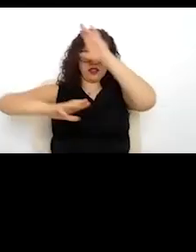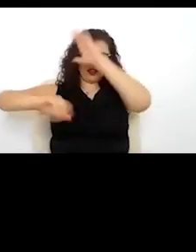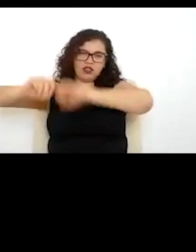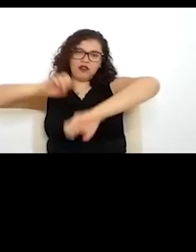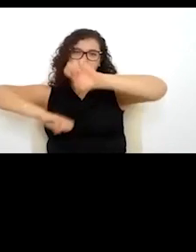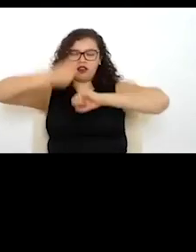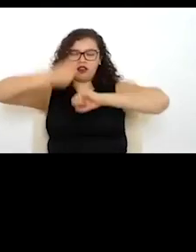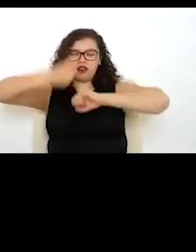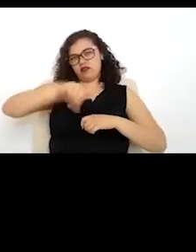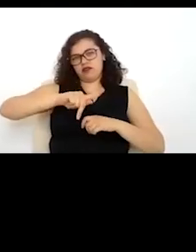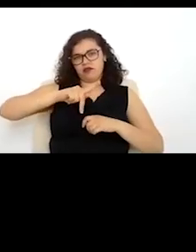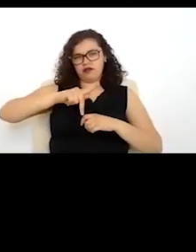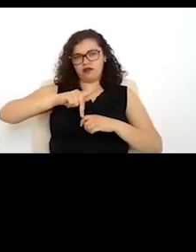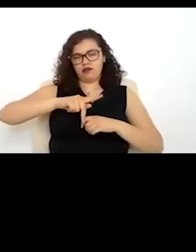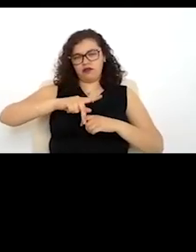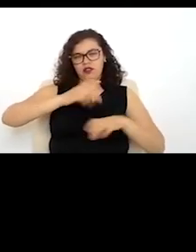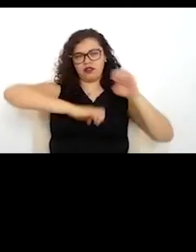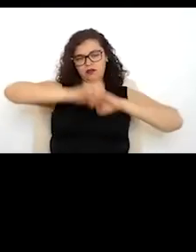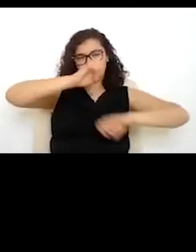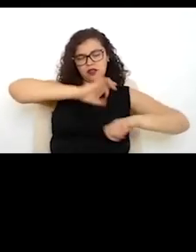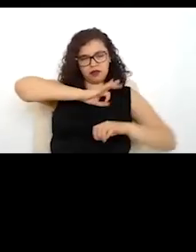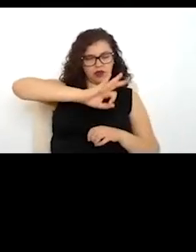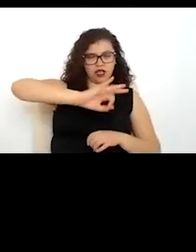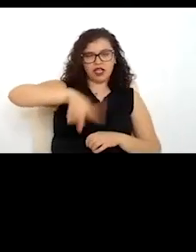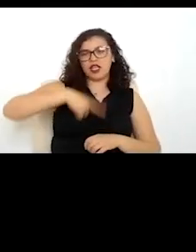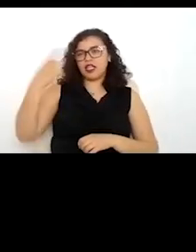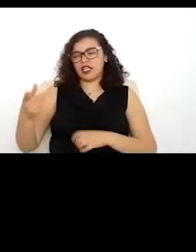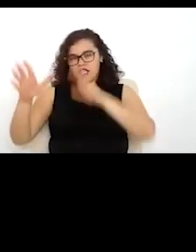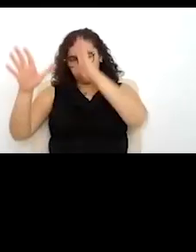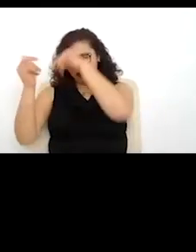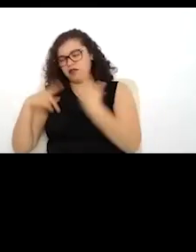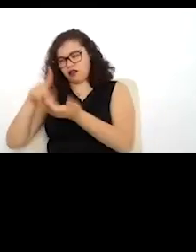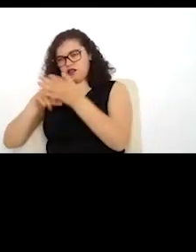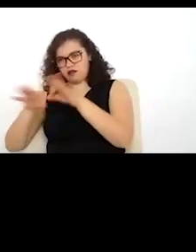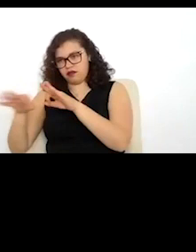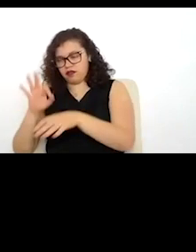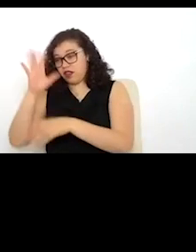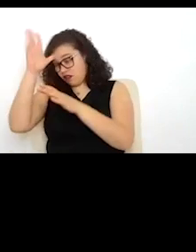acuerdo a las necesidades de la empresa y de acuerdo a si está o no el trabajador